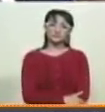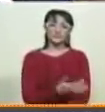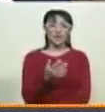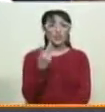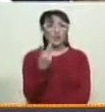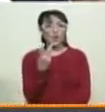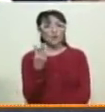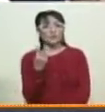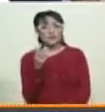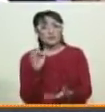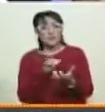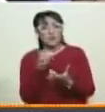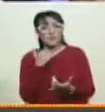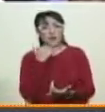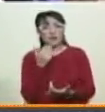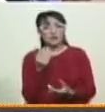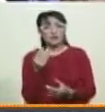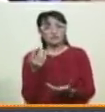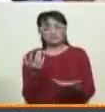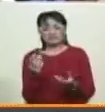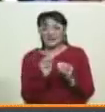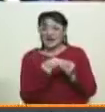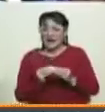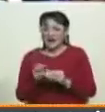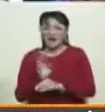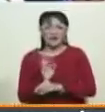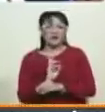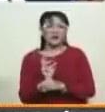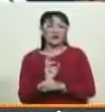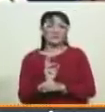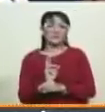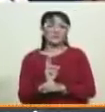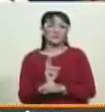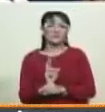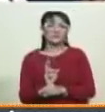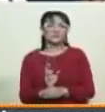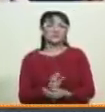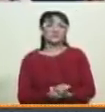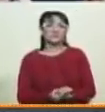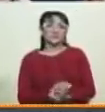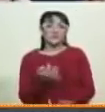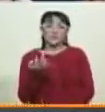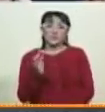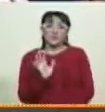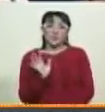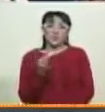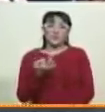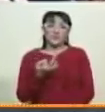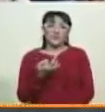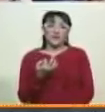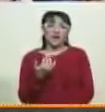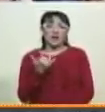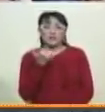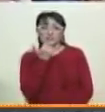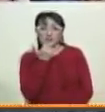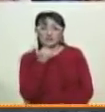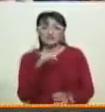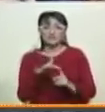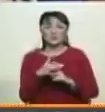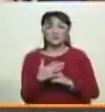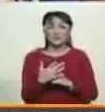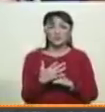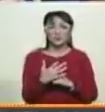casos concretos que nos los han planteado, se han corregido de inmediato. No es cierto que haya algún tipo de situación que